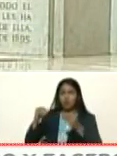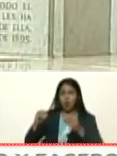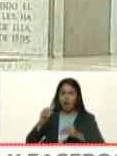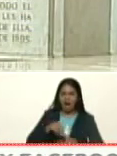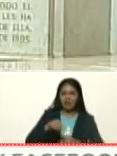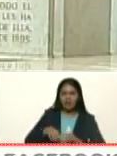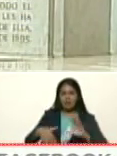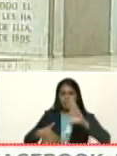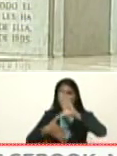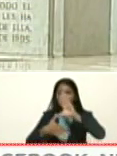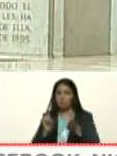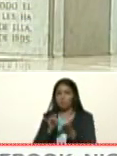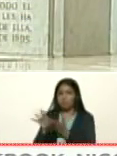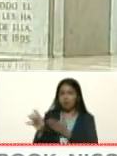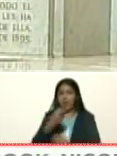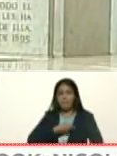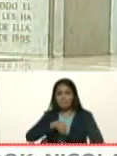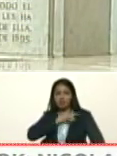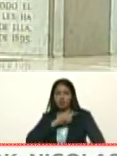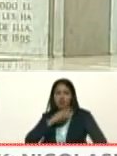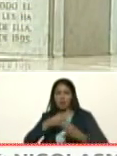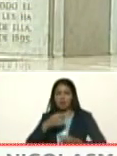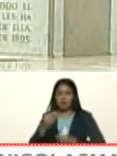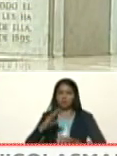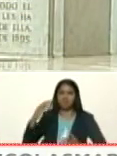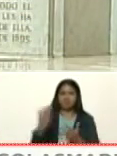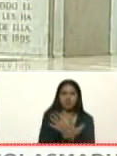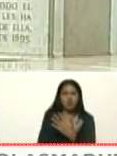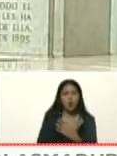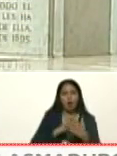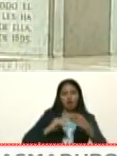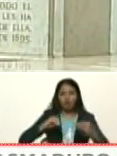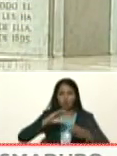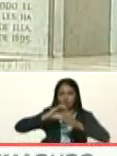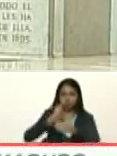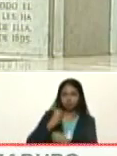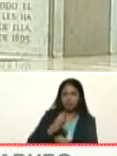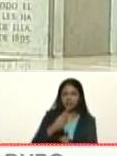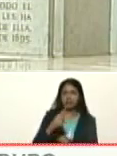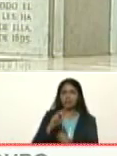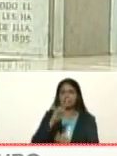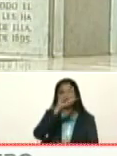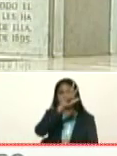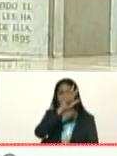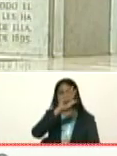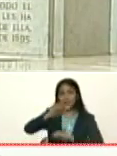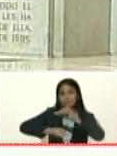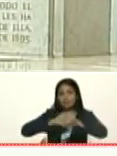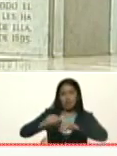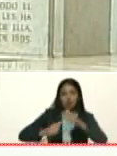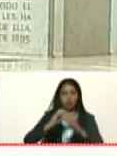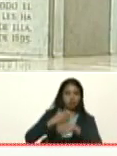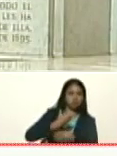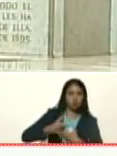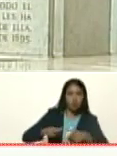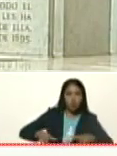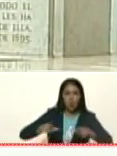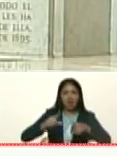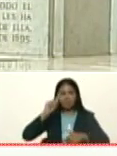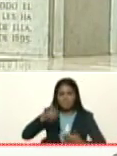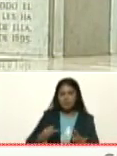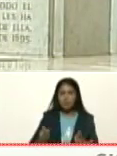al imperio español que había saqueado y oprimido durante 3 siglos a estas tierras.